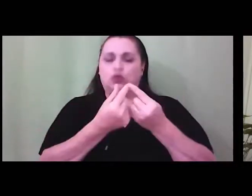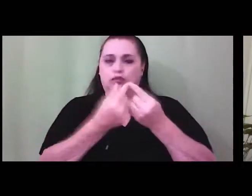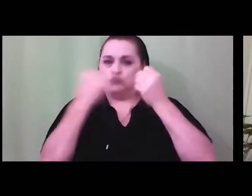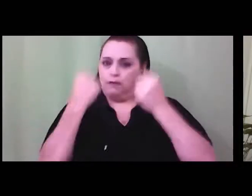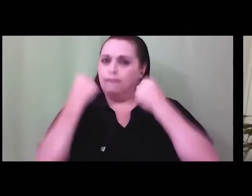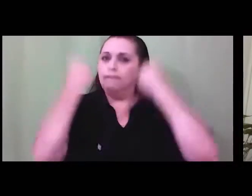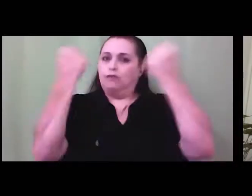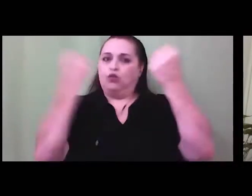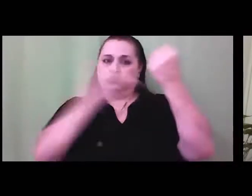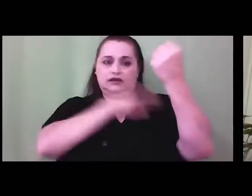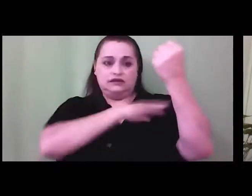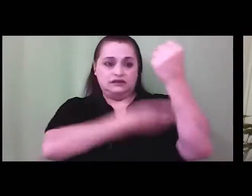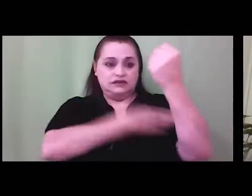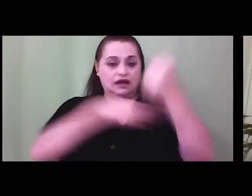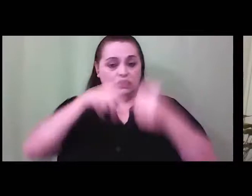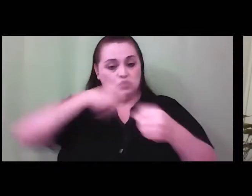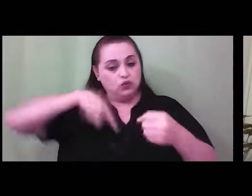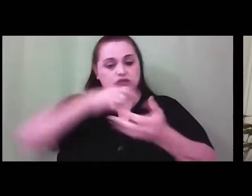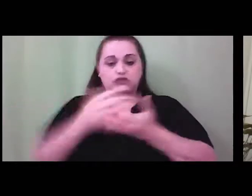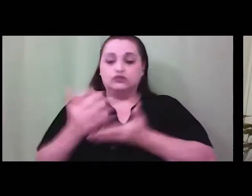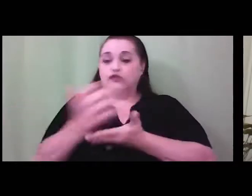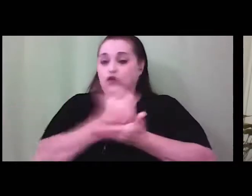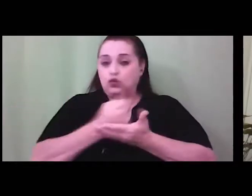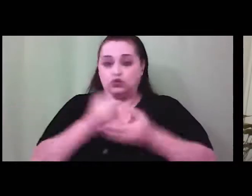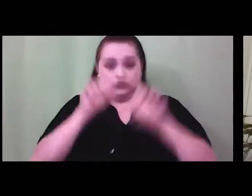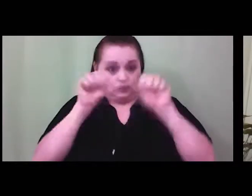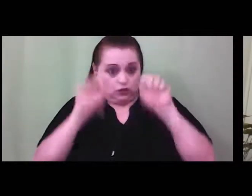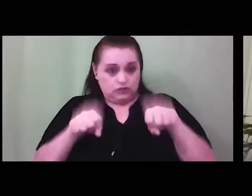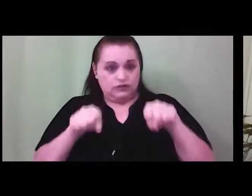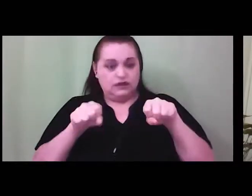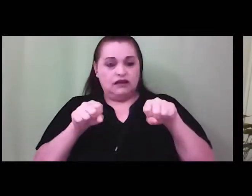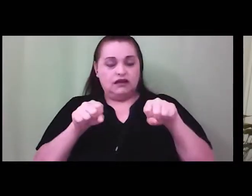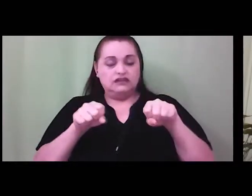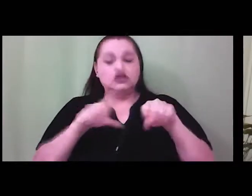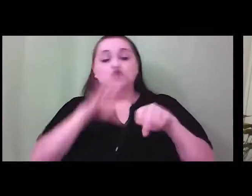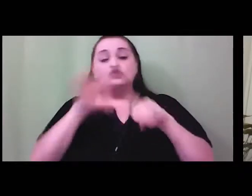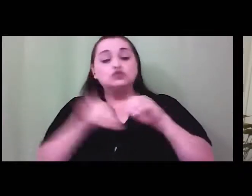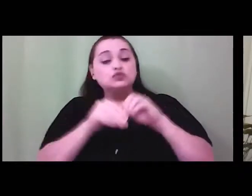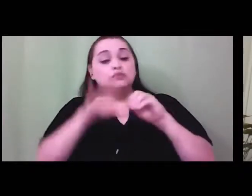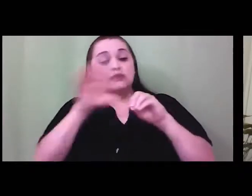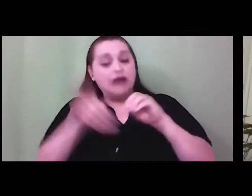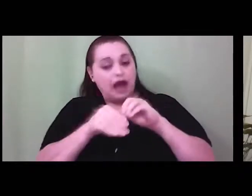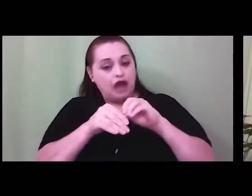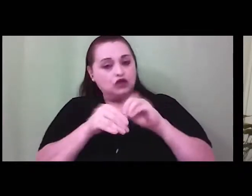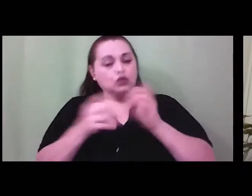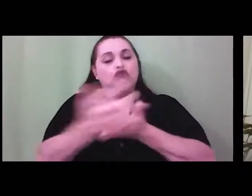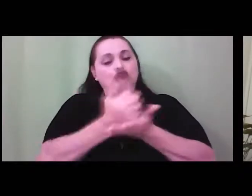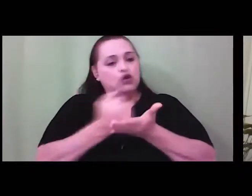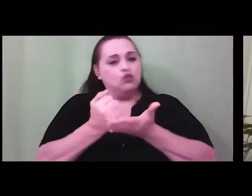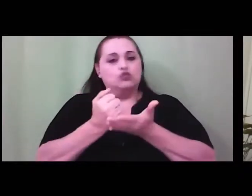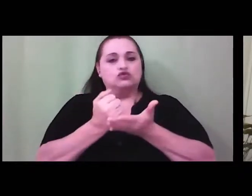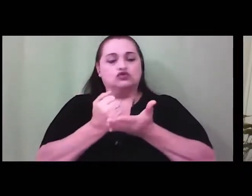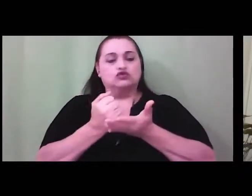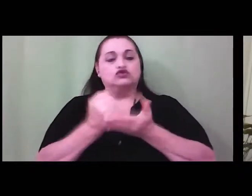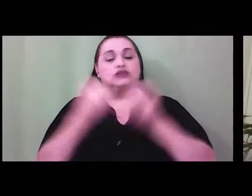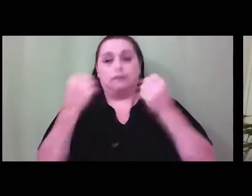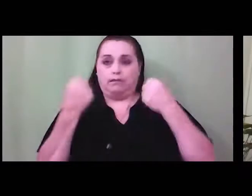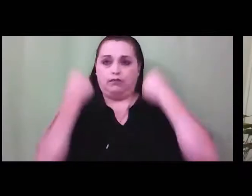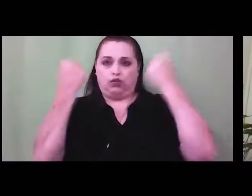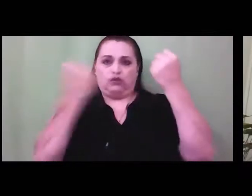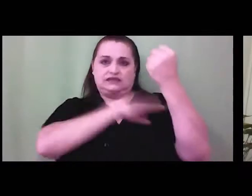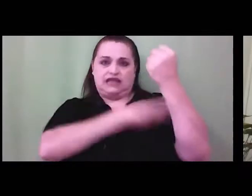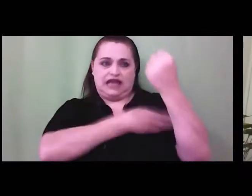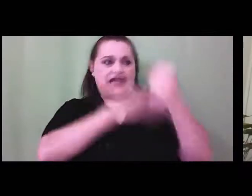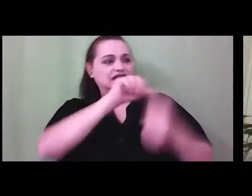potenciar nuestros recursos y nuestras posibilidades sumándolos a los recursos y potencialidades de los